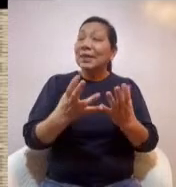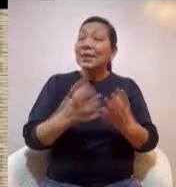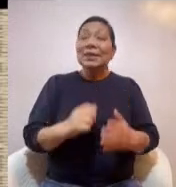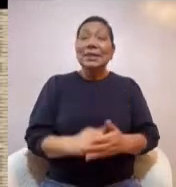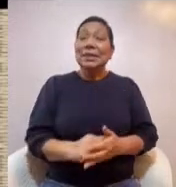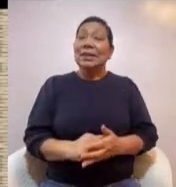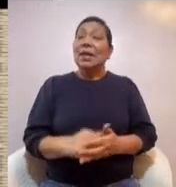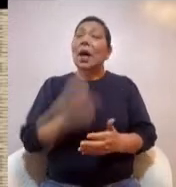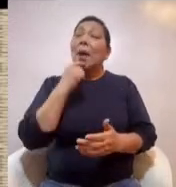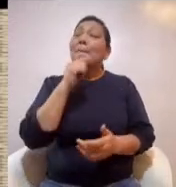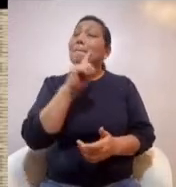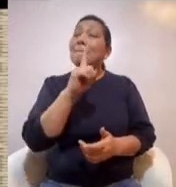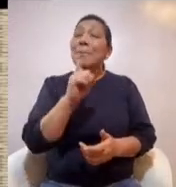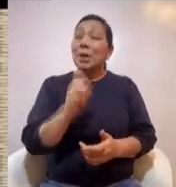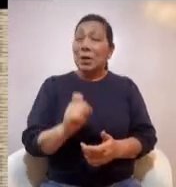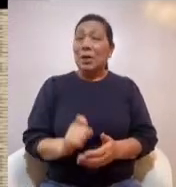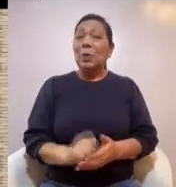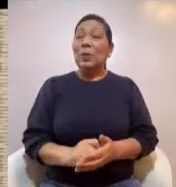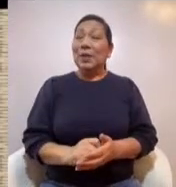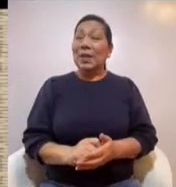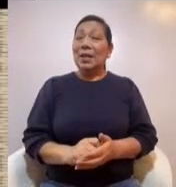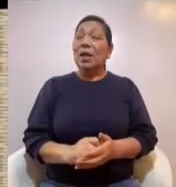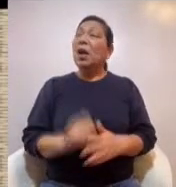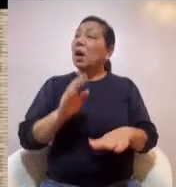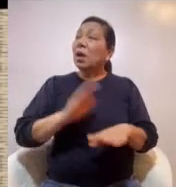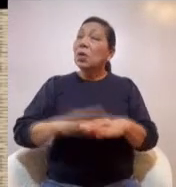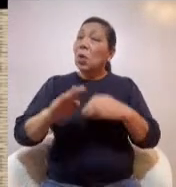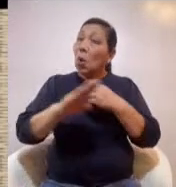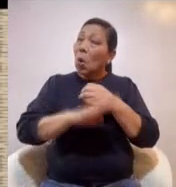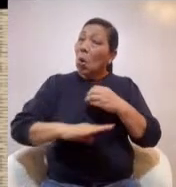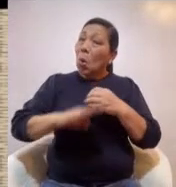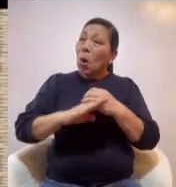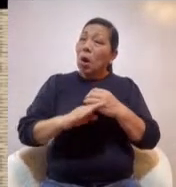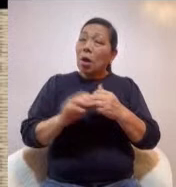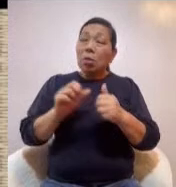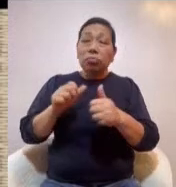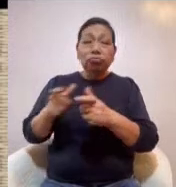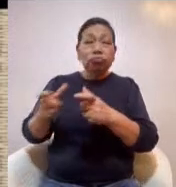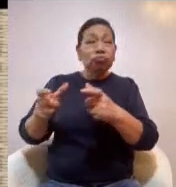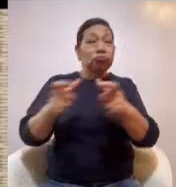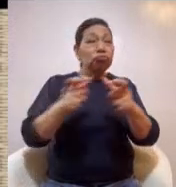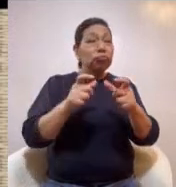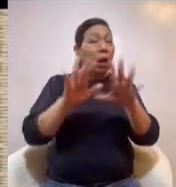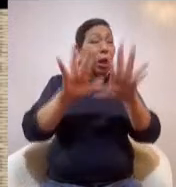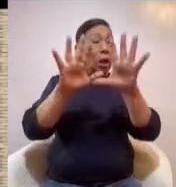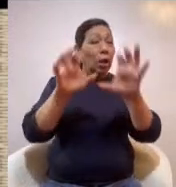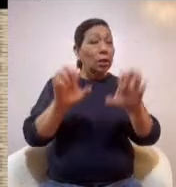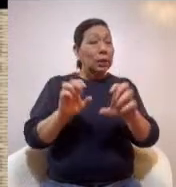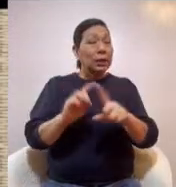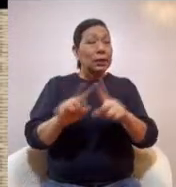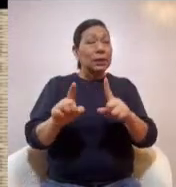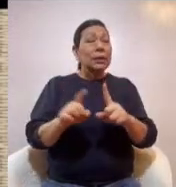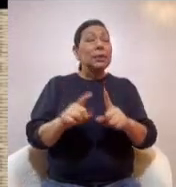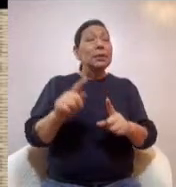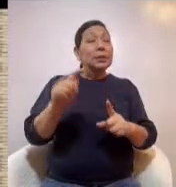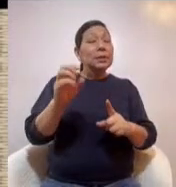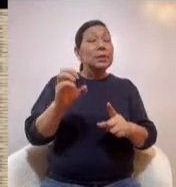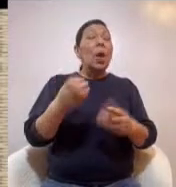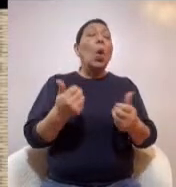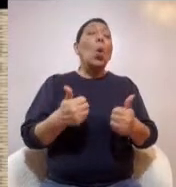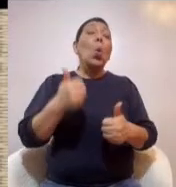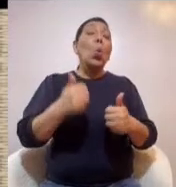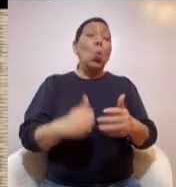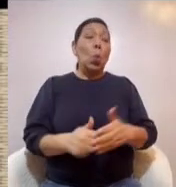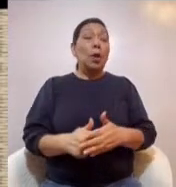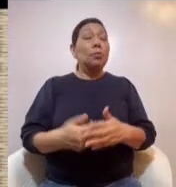finalizar quisiera preguntarle lo siguiente. Sobre la base de las rondas de evaluación multilateral del